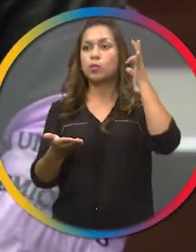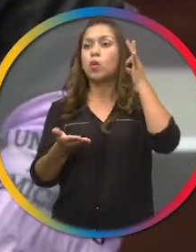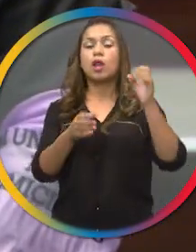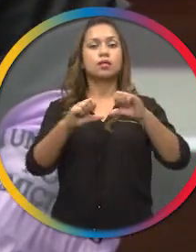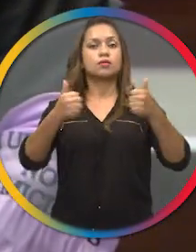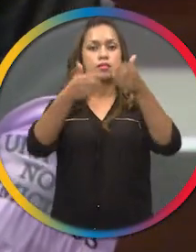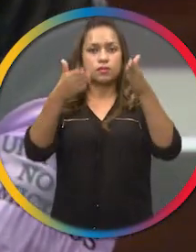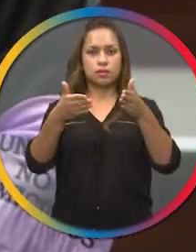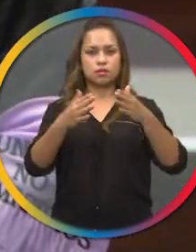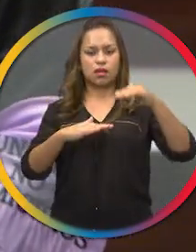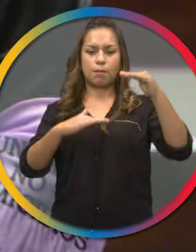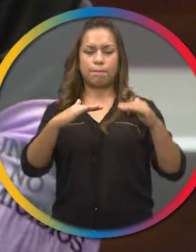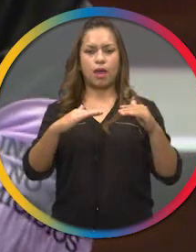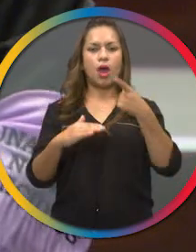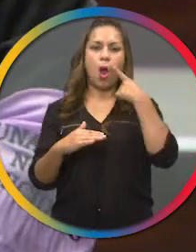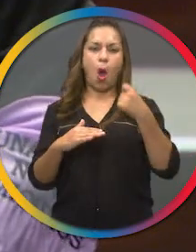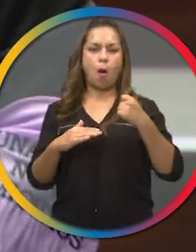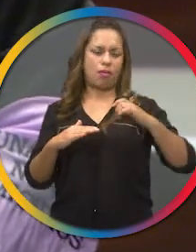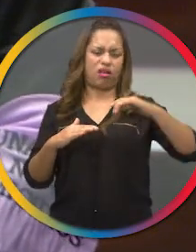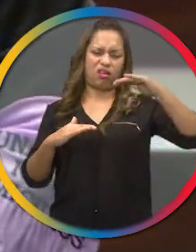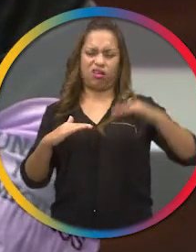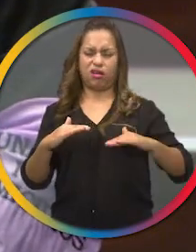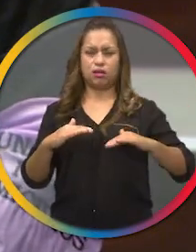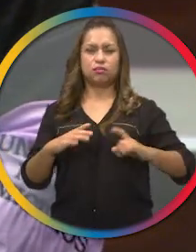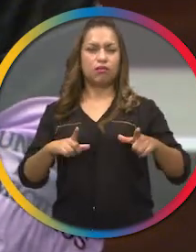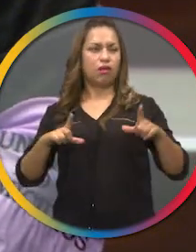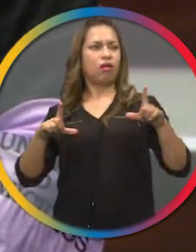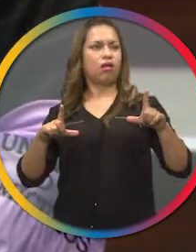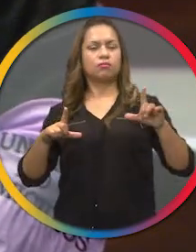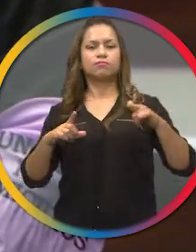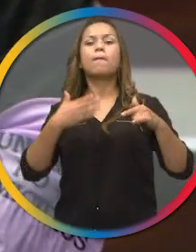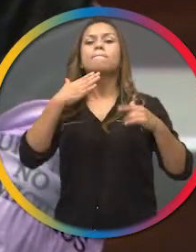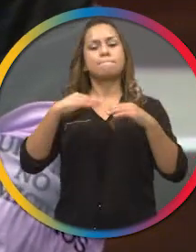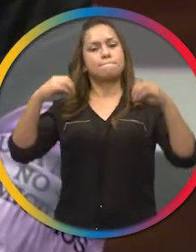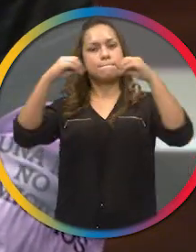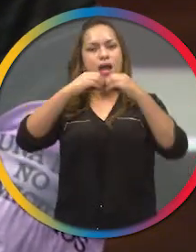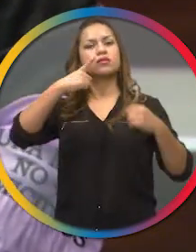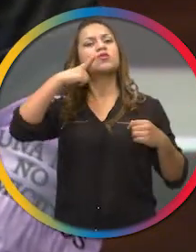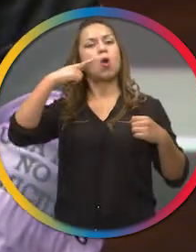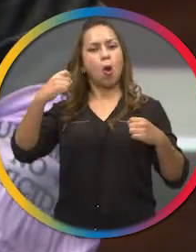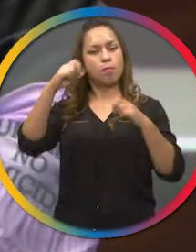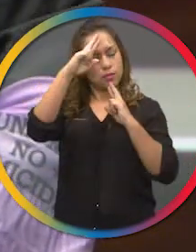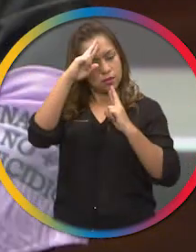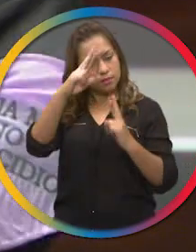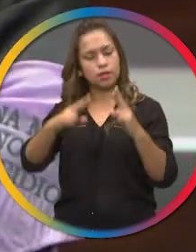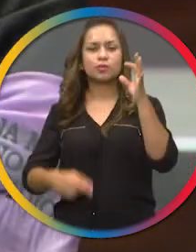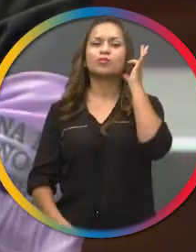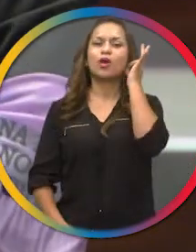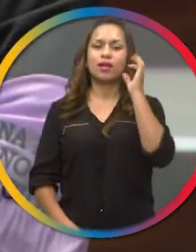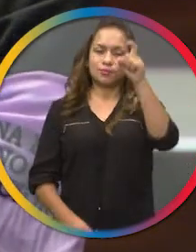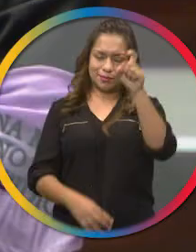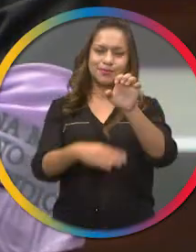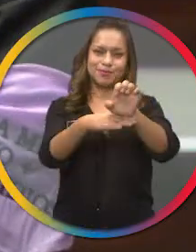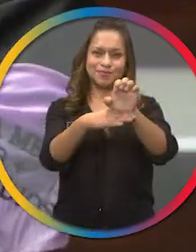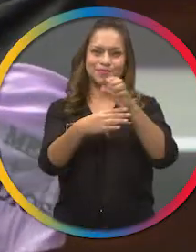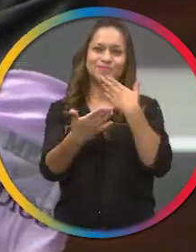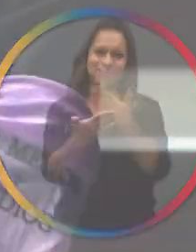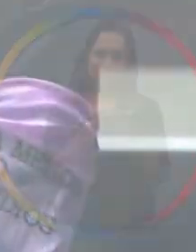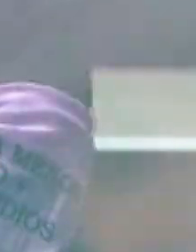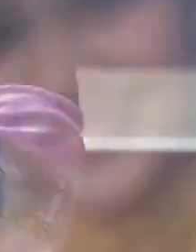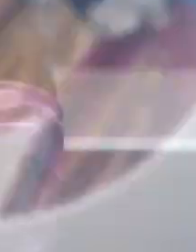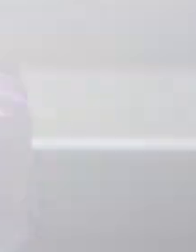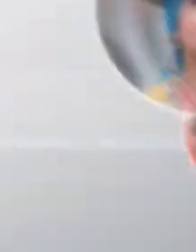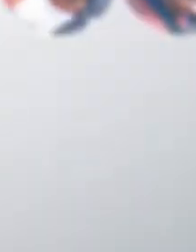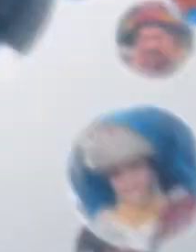asambleístas, menos machos y más hombres. Eso es lo que necesita esta Asamblea, esto es lo que necesita la patria. Muchas